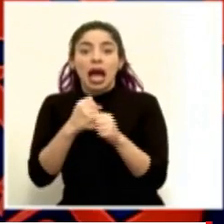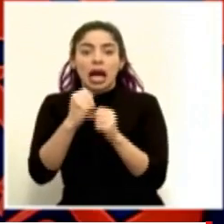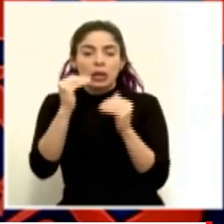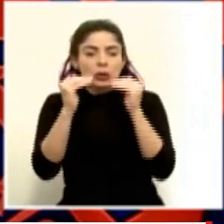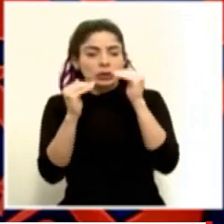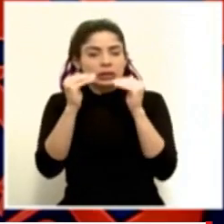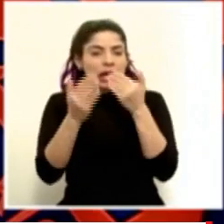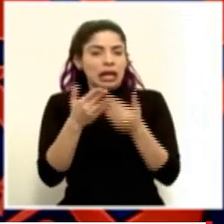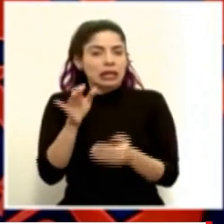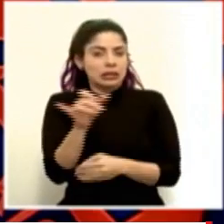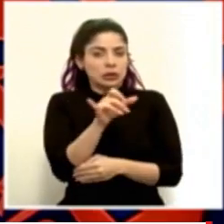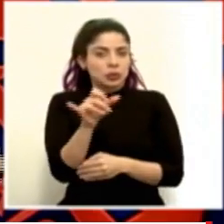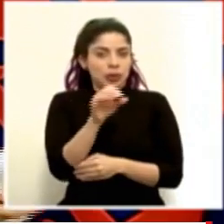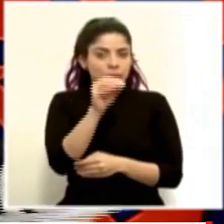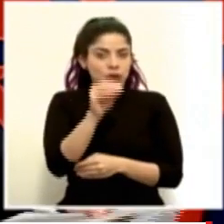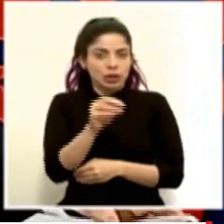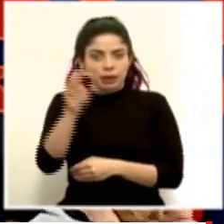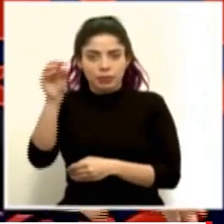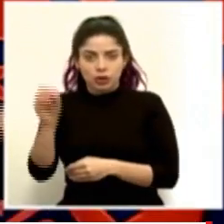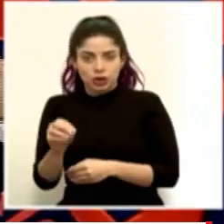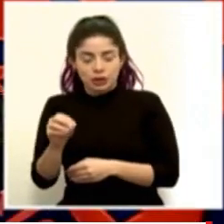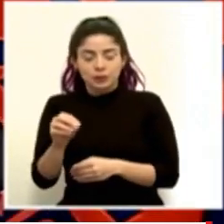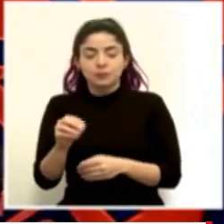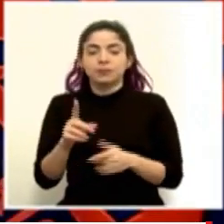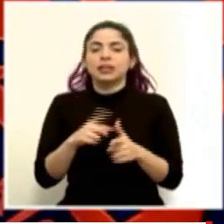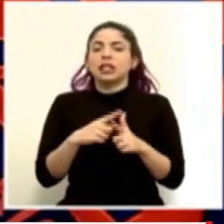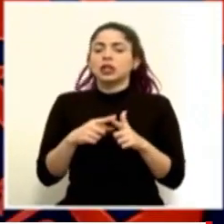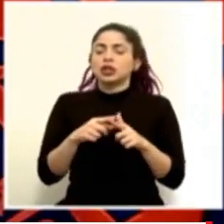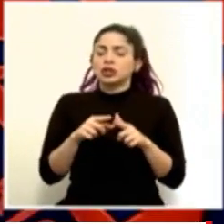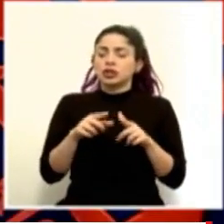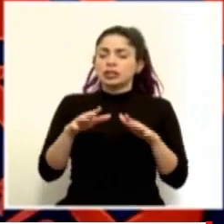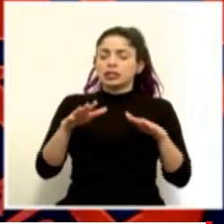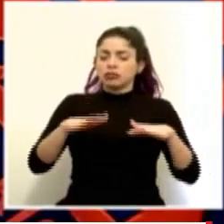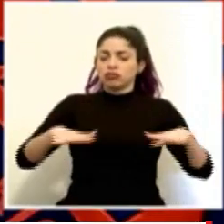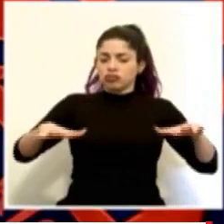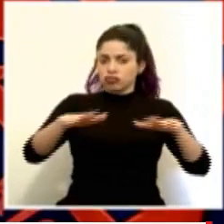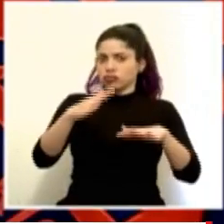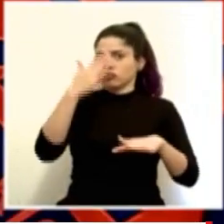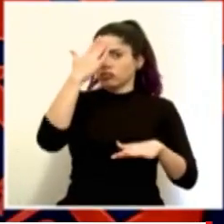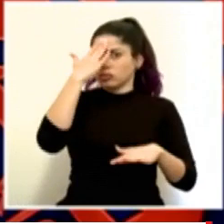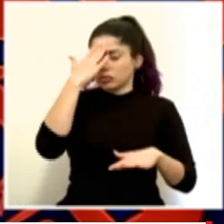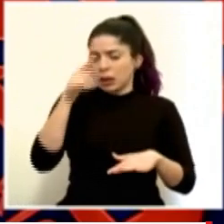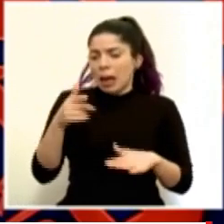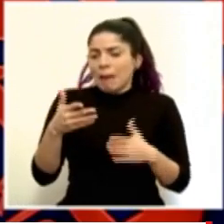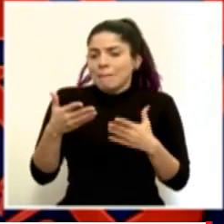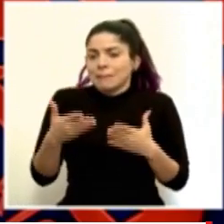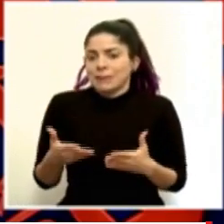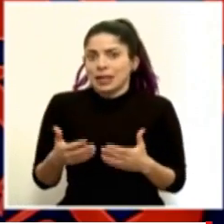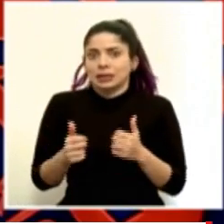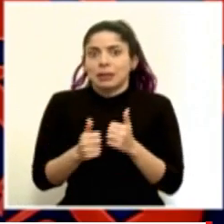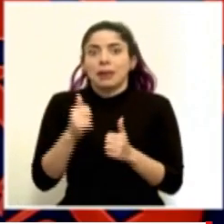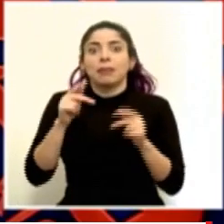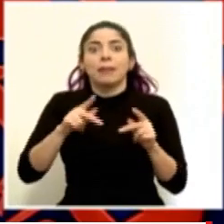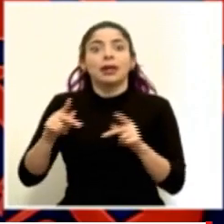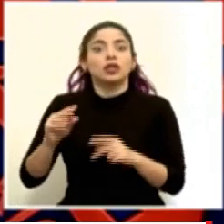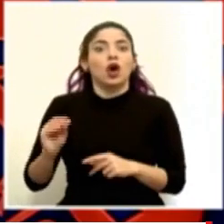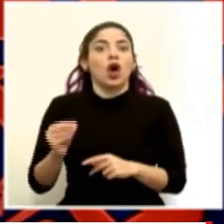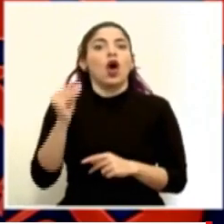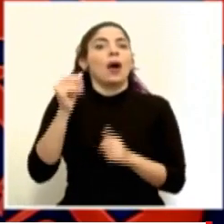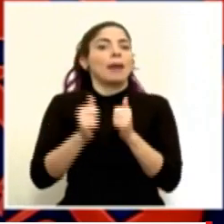edad. Entonces, aquí hay digamos, un peso mayor en la gente relativamente